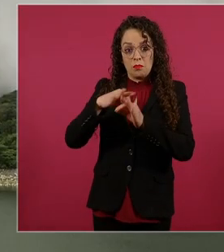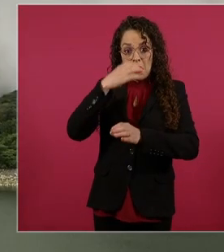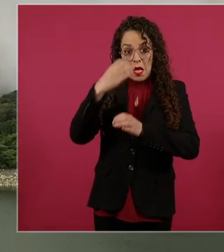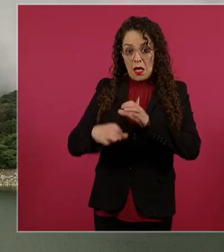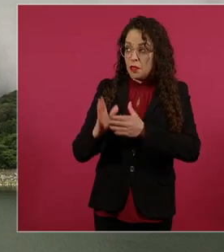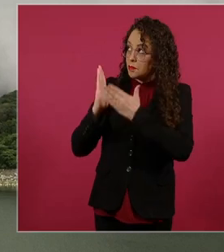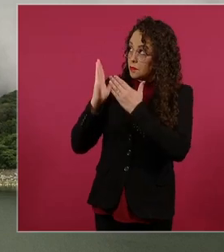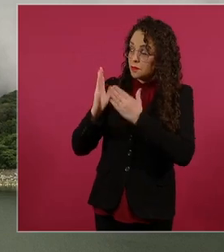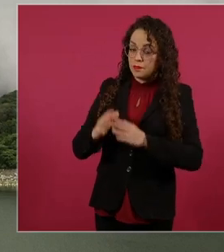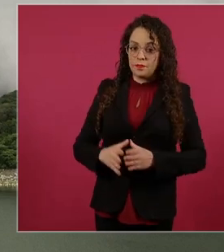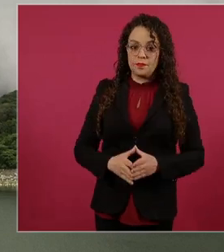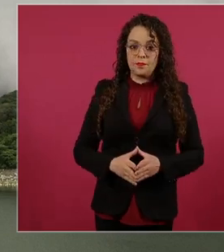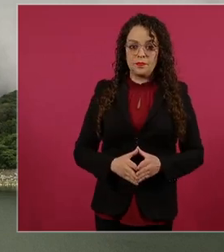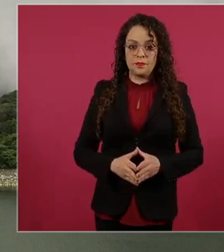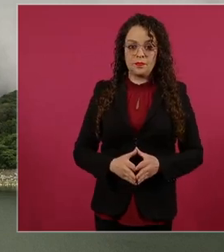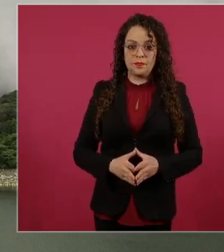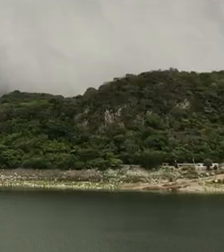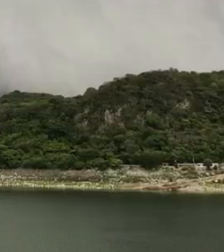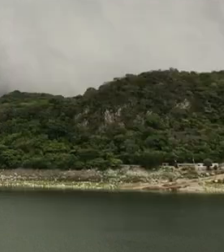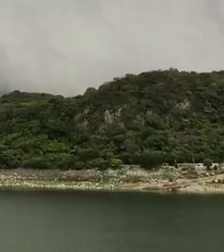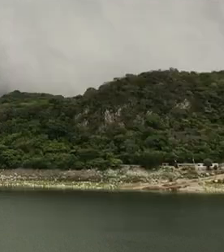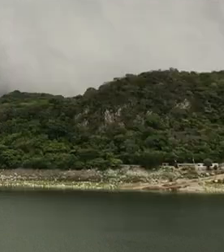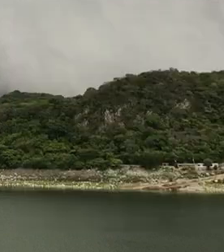nada más que sí ahí está